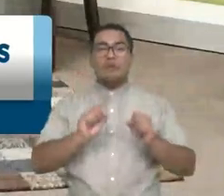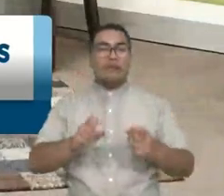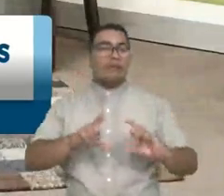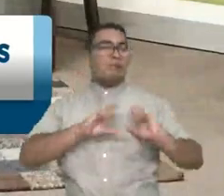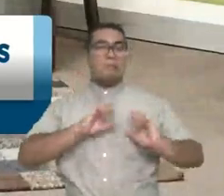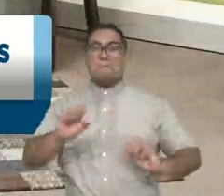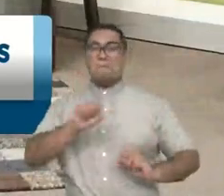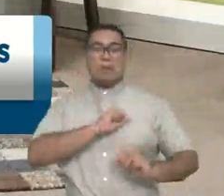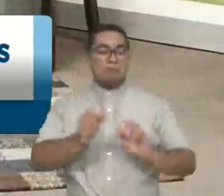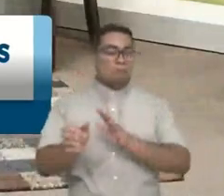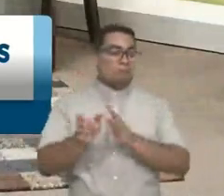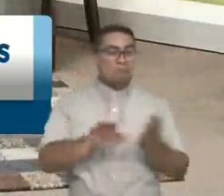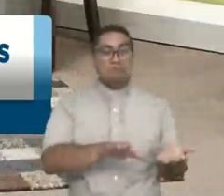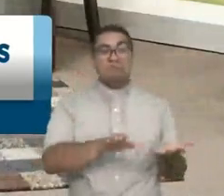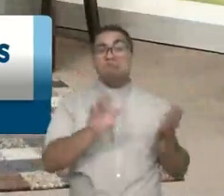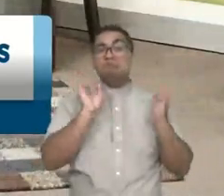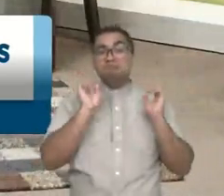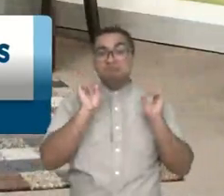Sí, nos puede...